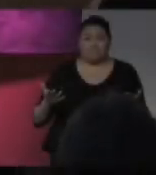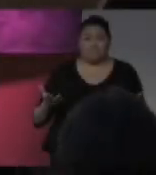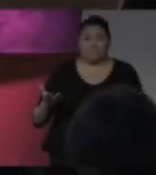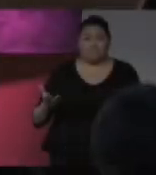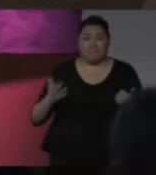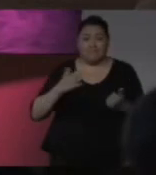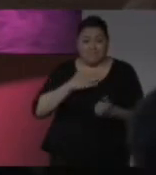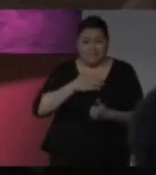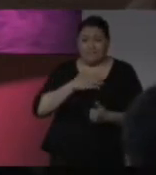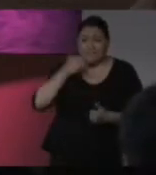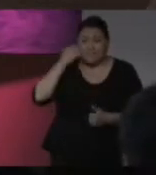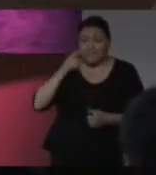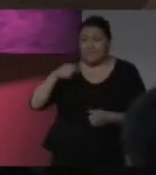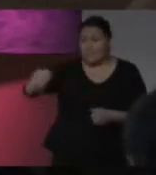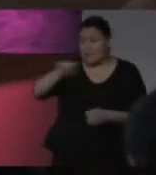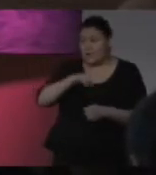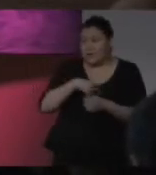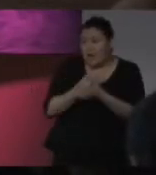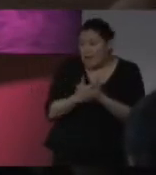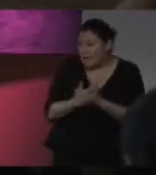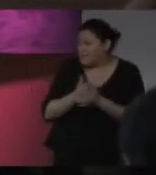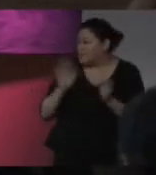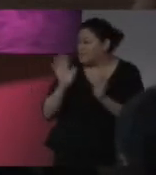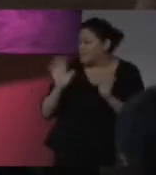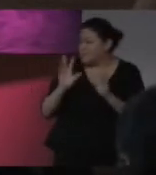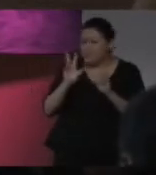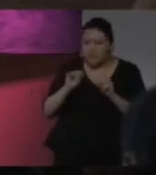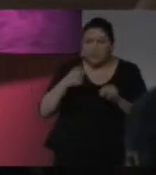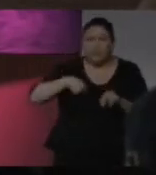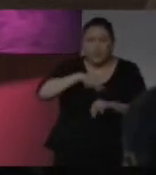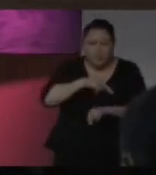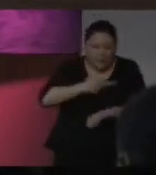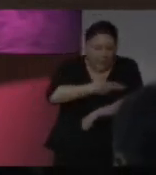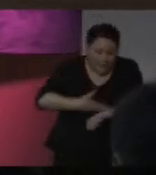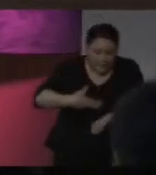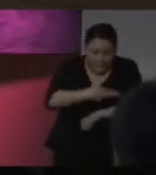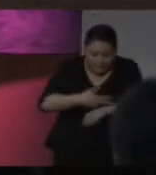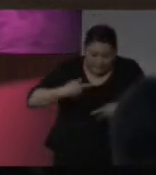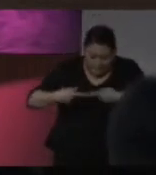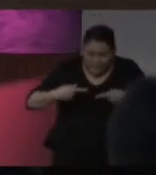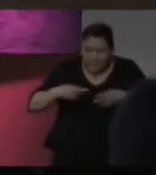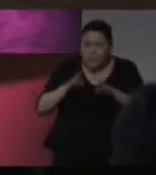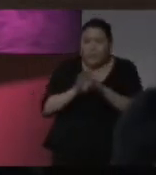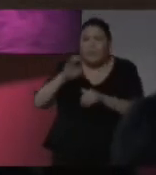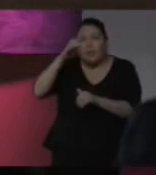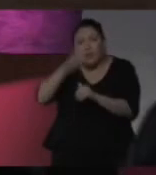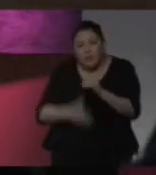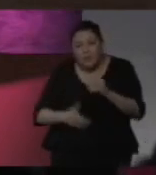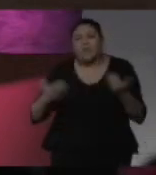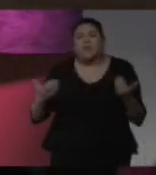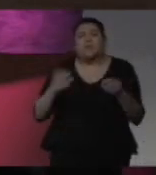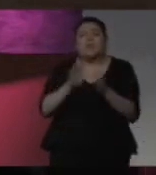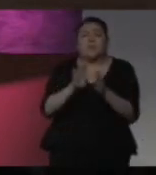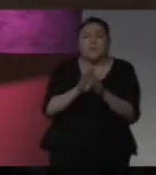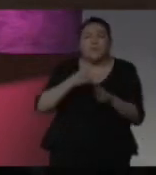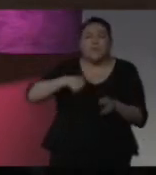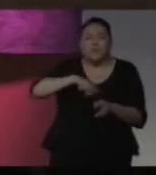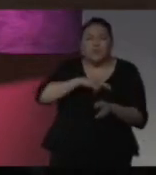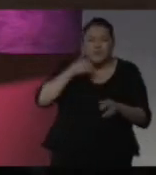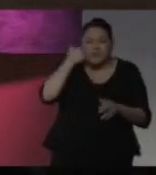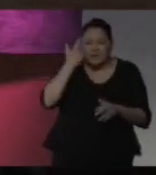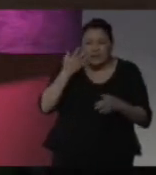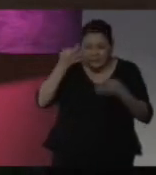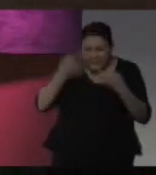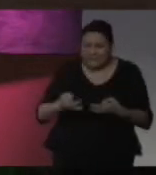Para no hacerlos esperar mucho, hemos estado planeando cómo iba a ser el cierre. Queríamos hacer algo muy oficial a